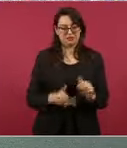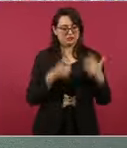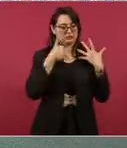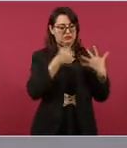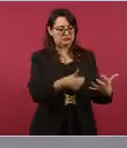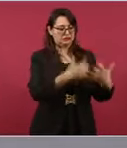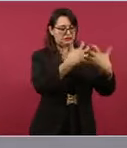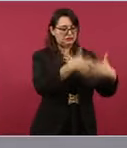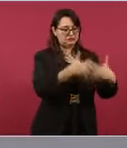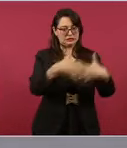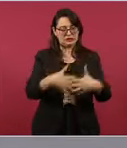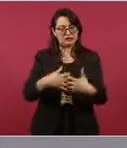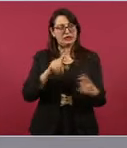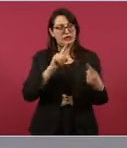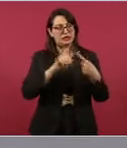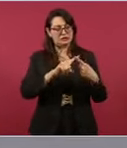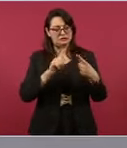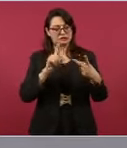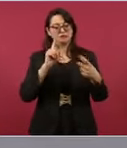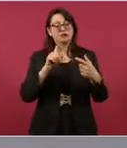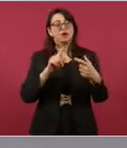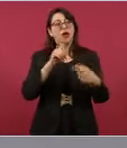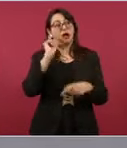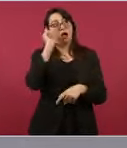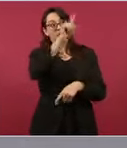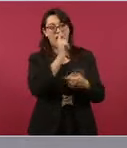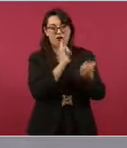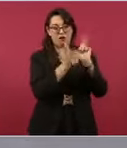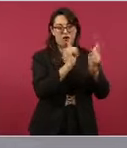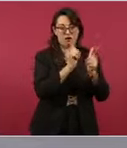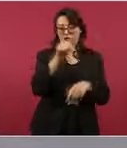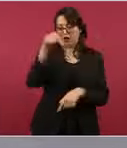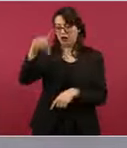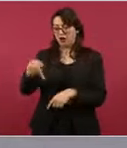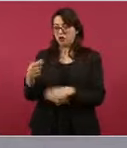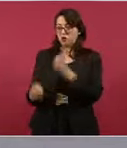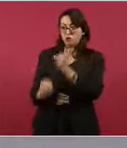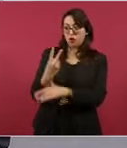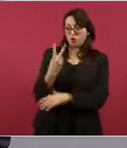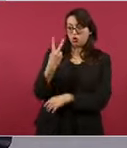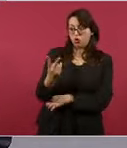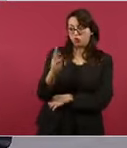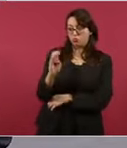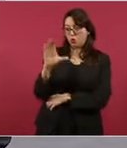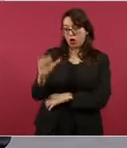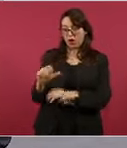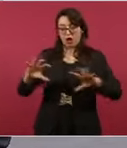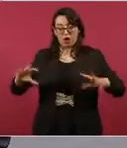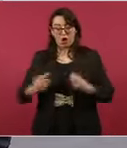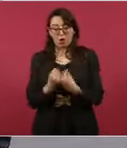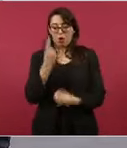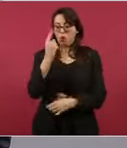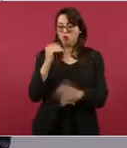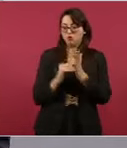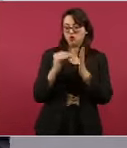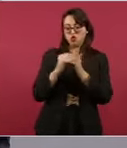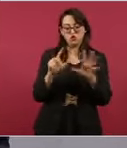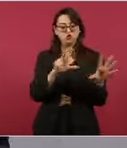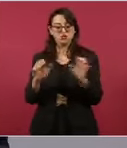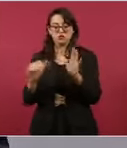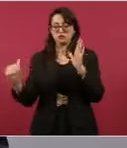la nueva refinería Olmeca, procesaremos 1.800.000 barriles, lo que nos permitirá alcanzar